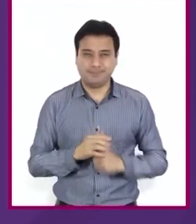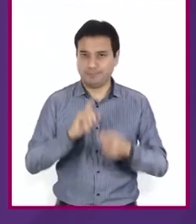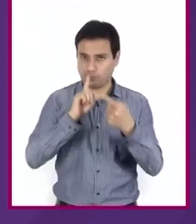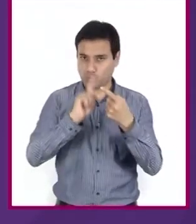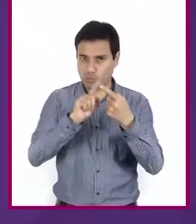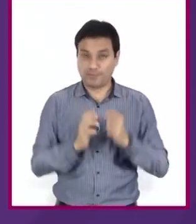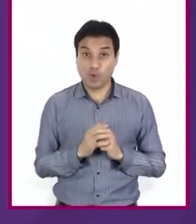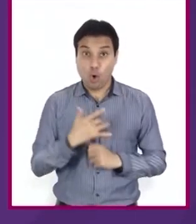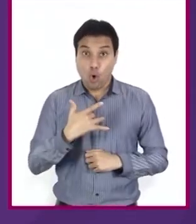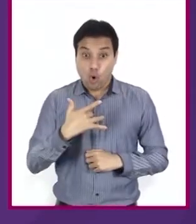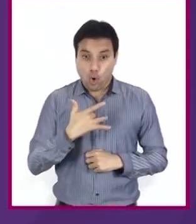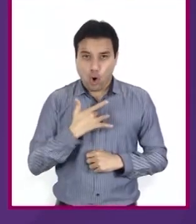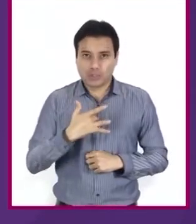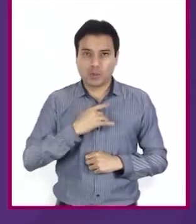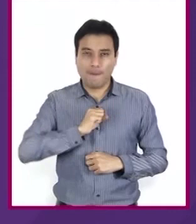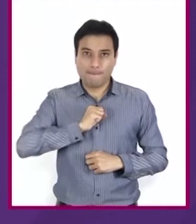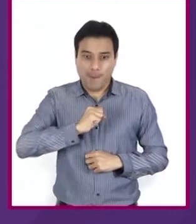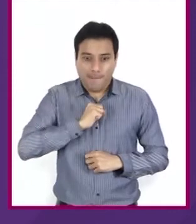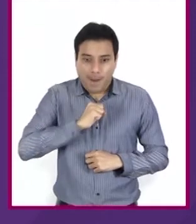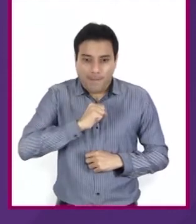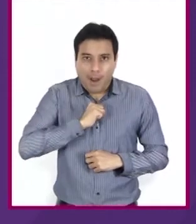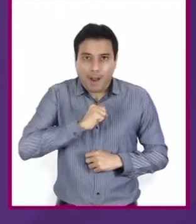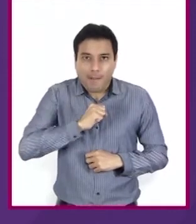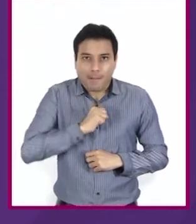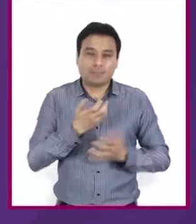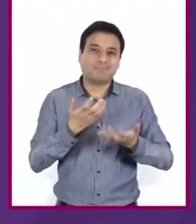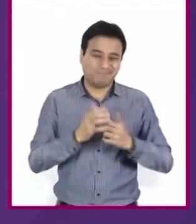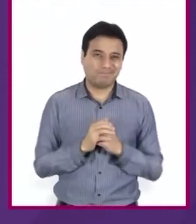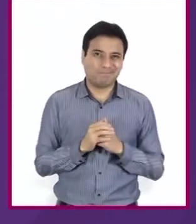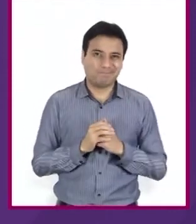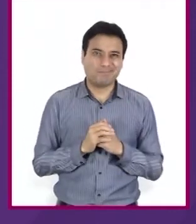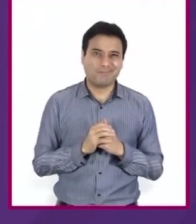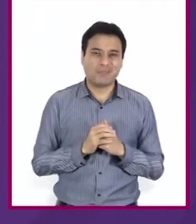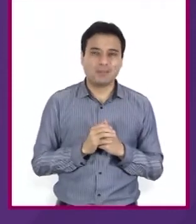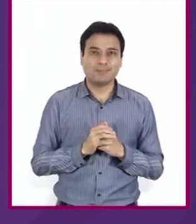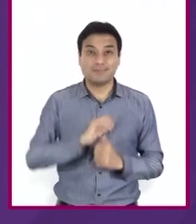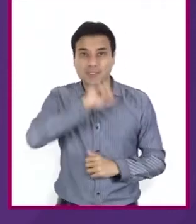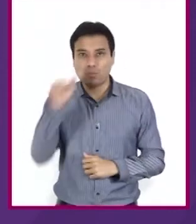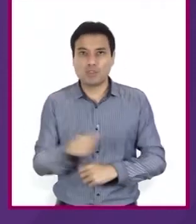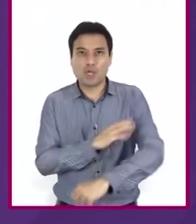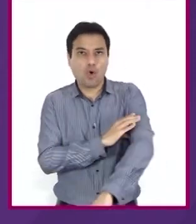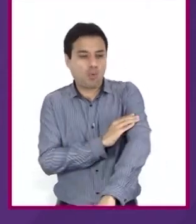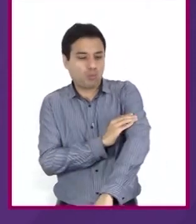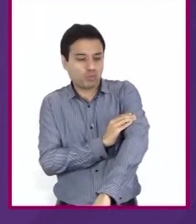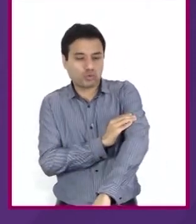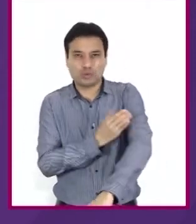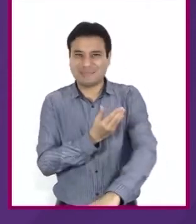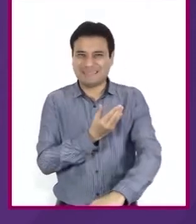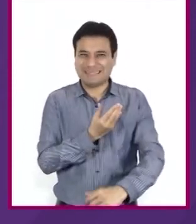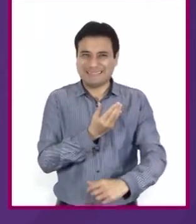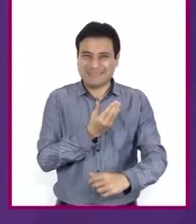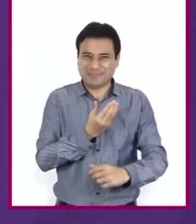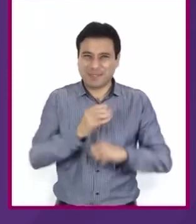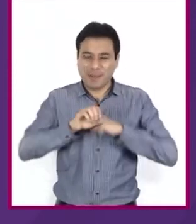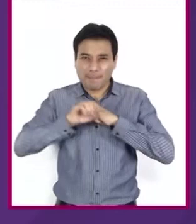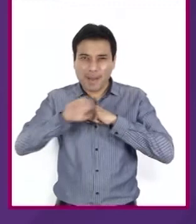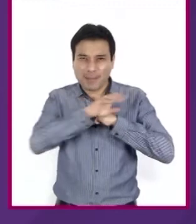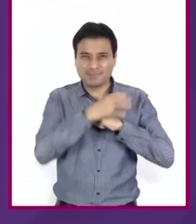El corazón bombea sangre con mayor rapidez y la envía a los músculos del cuerpo por si hay que correr o